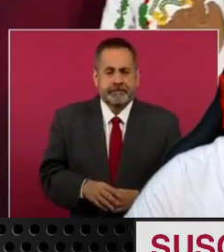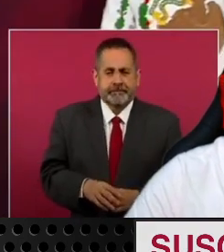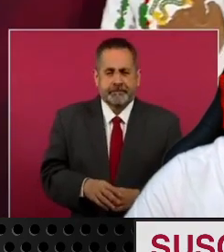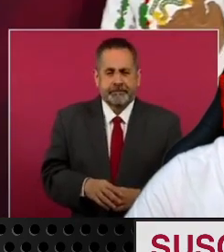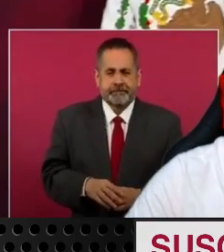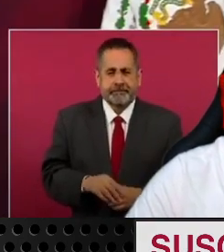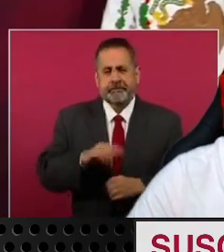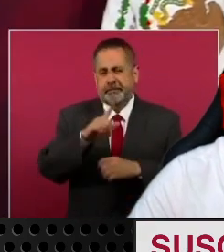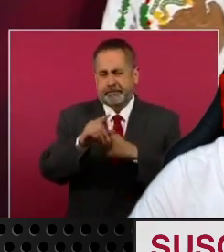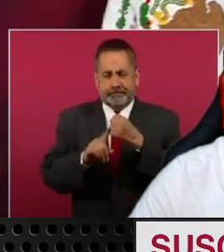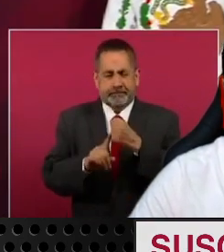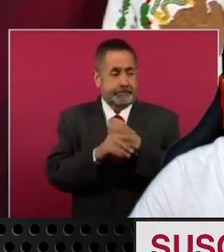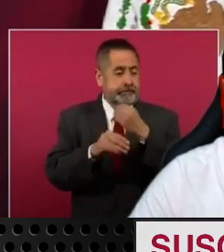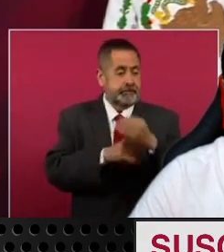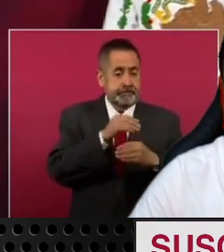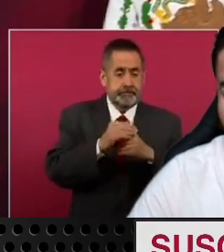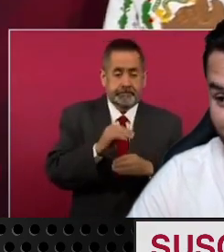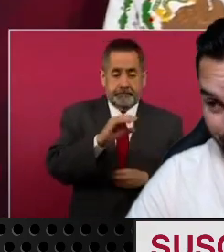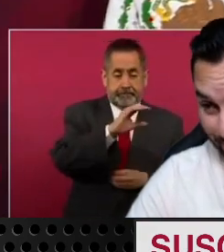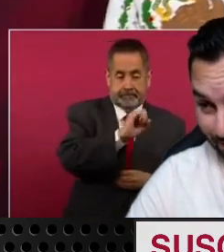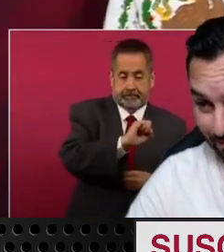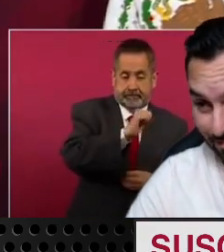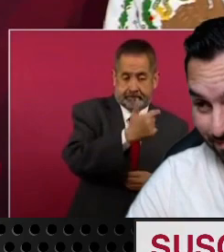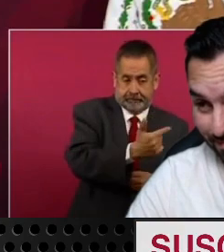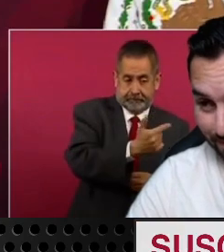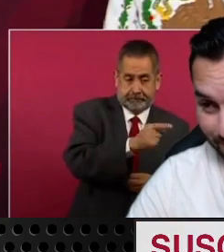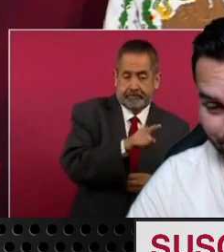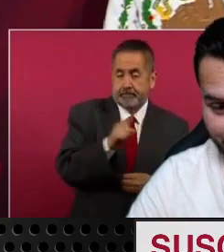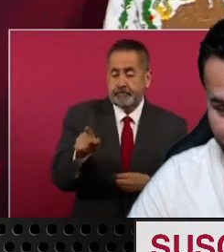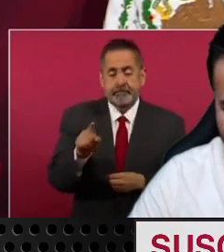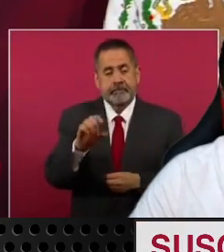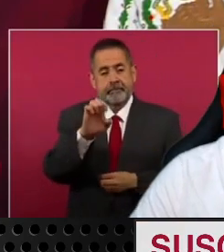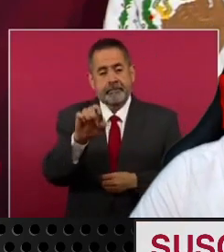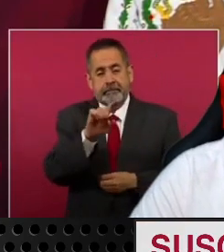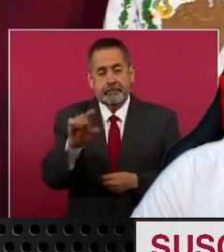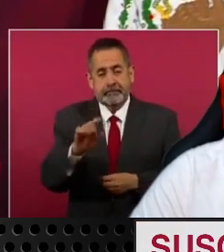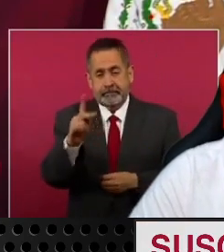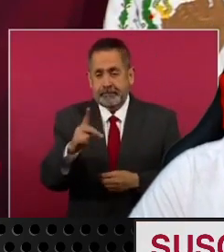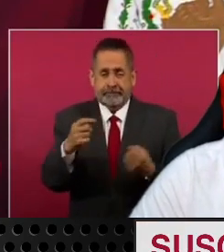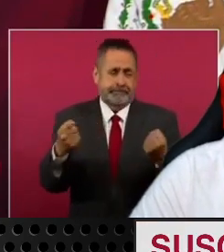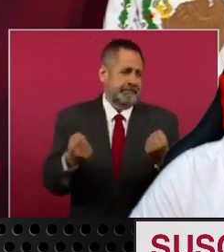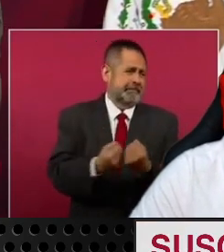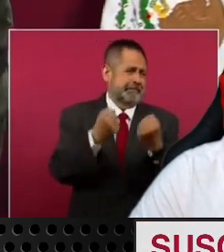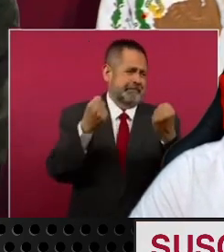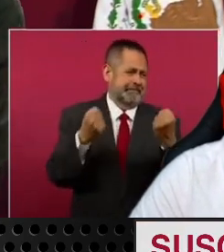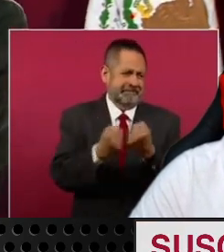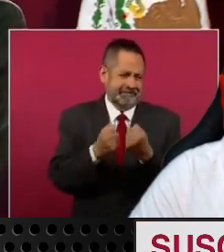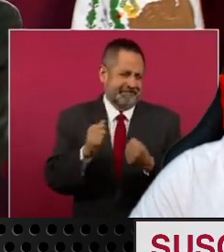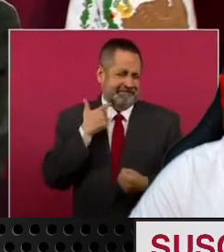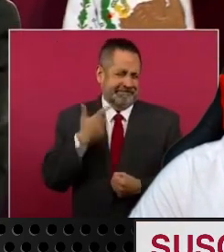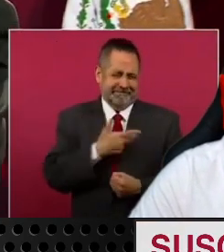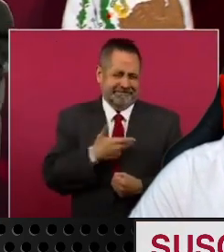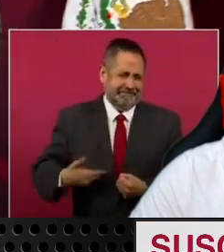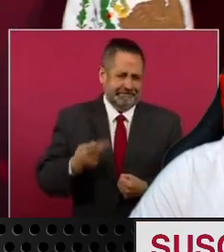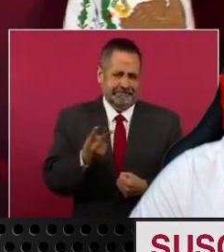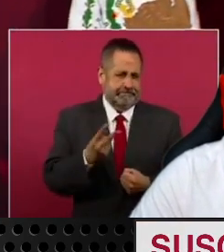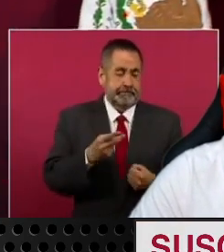viene el pleito Salinas Cedillo después de que Salinas